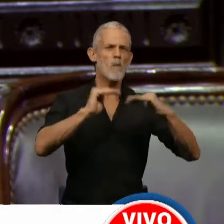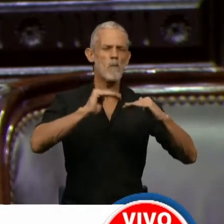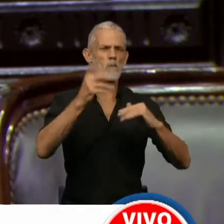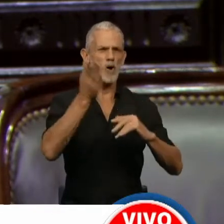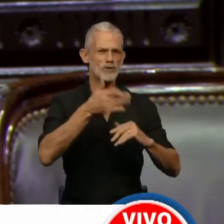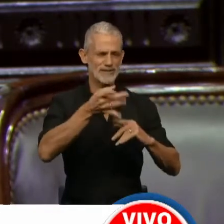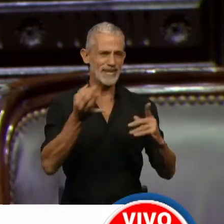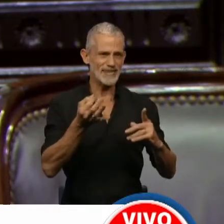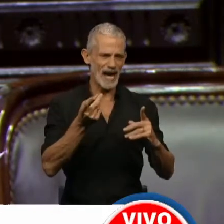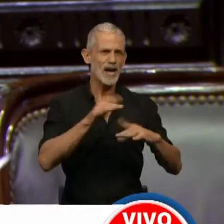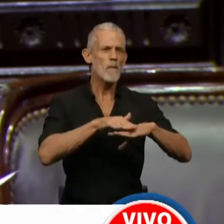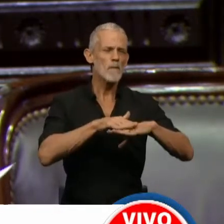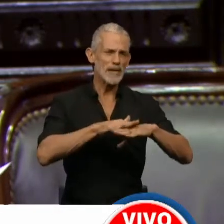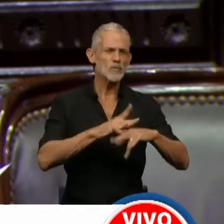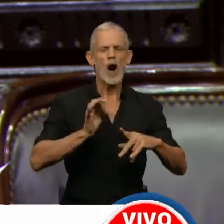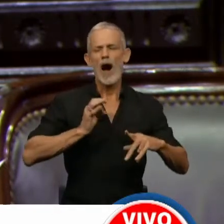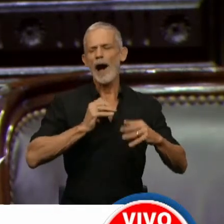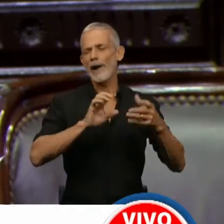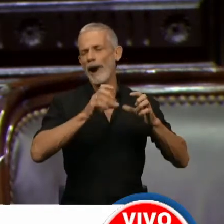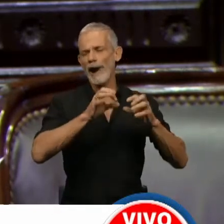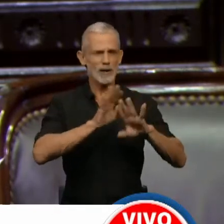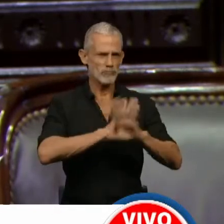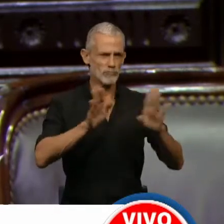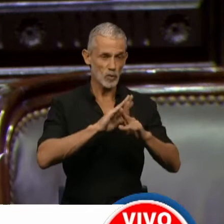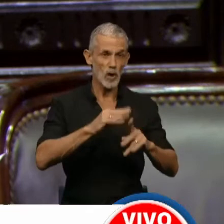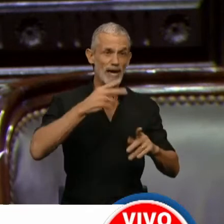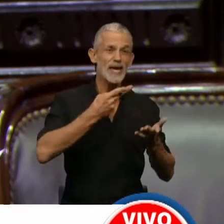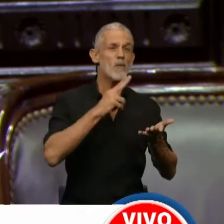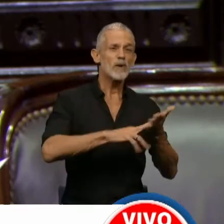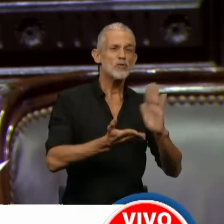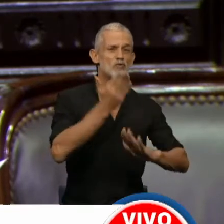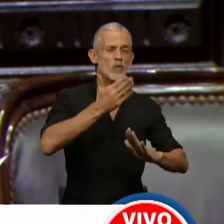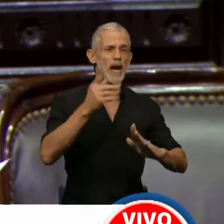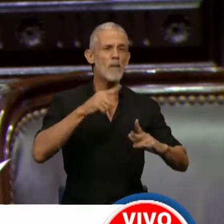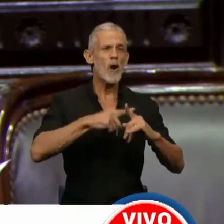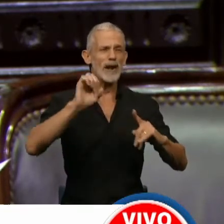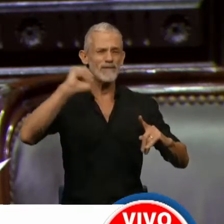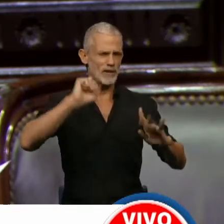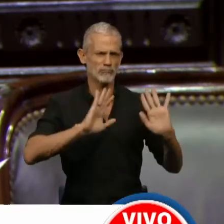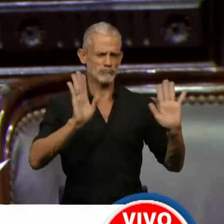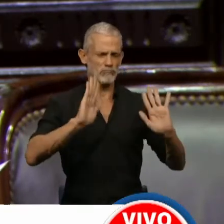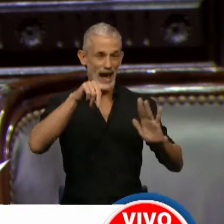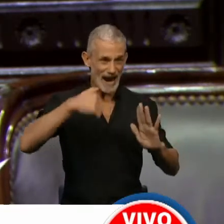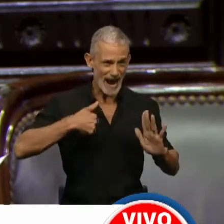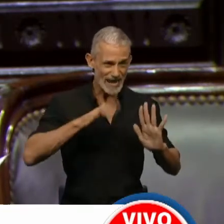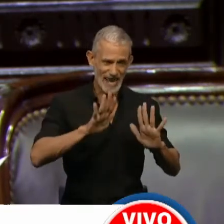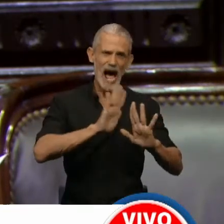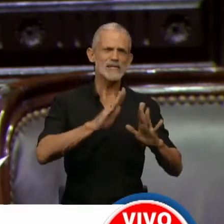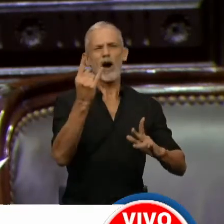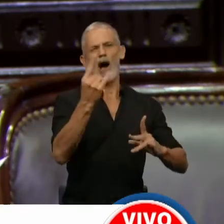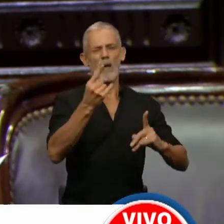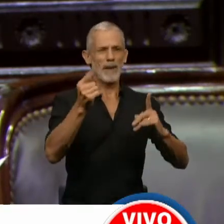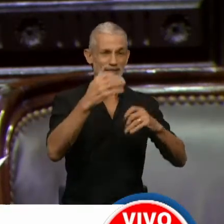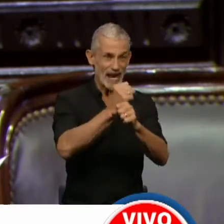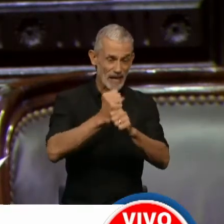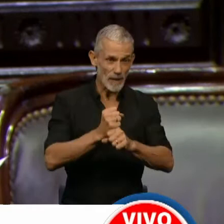imponible, cerrando de esta forma años de conflicto, donde el impuesto subía simplemente por la inflación. Por lo tanto, nunca más en la Argentina se va a engañar a los